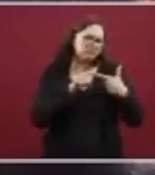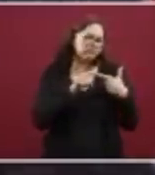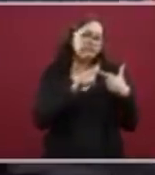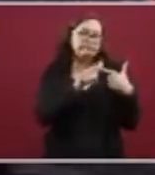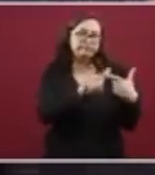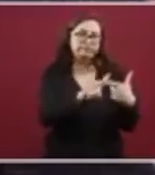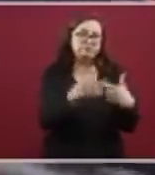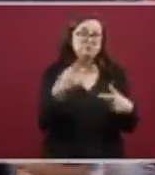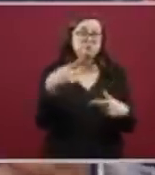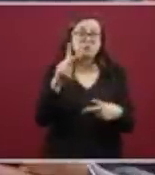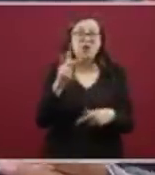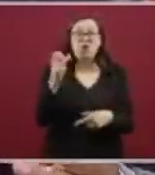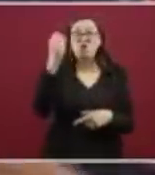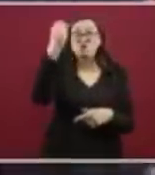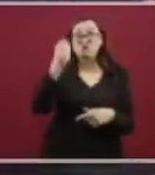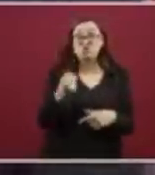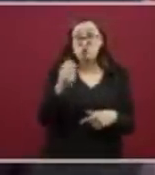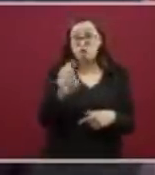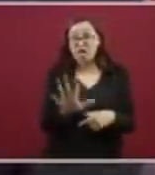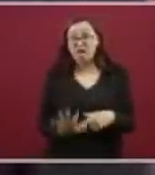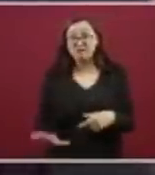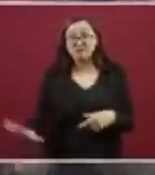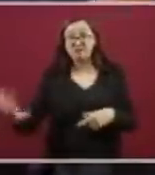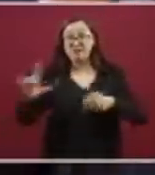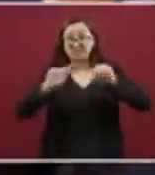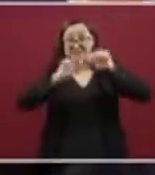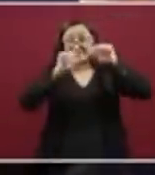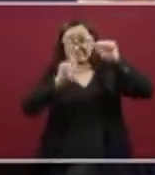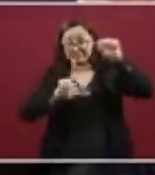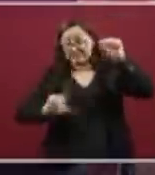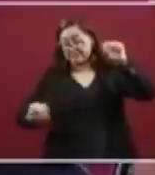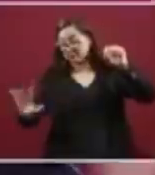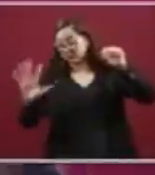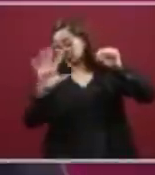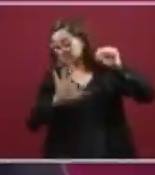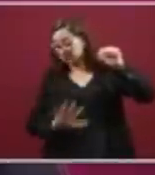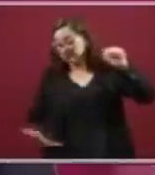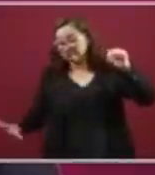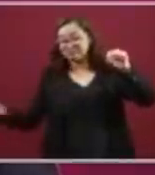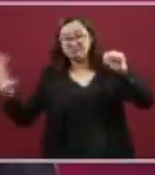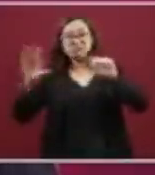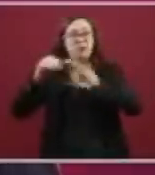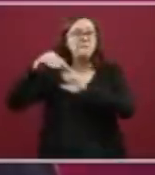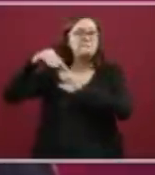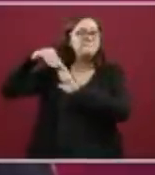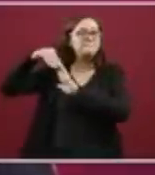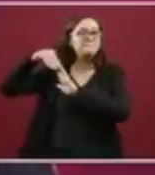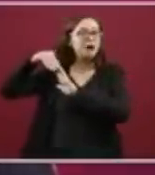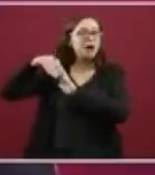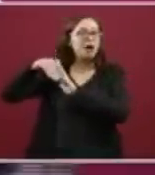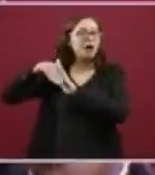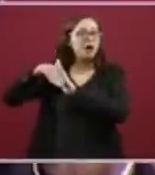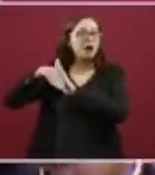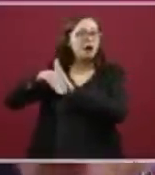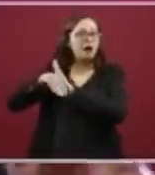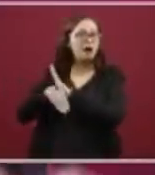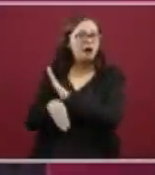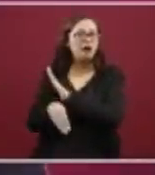Pero en el sur-sureste, en todo el periodo neoliberal, hubo decrecimiento.